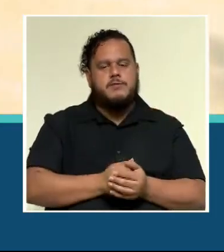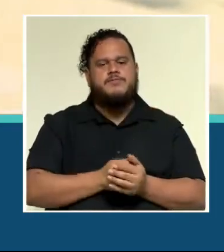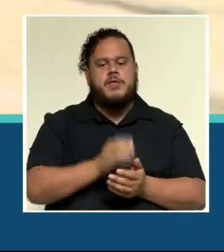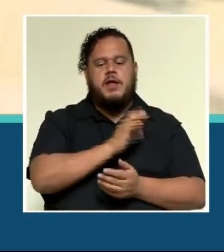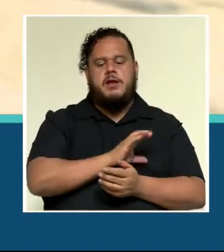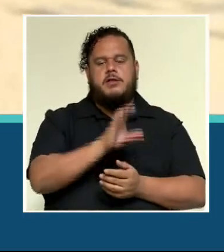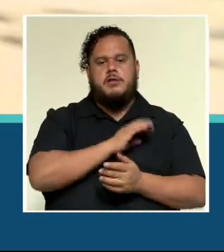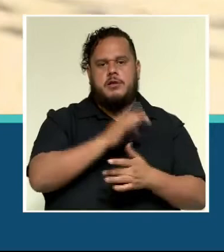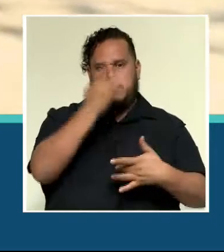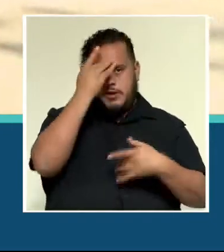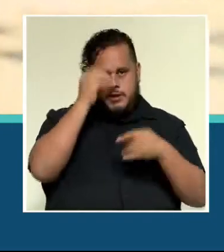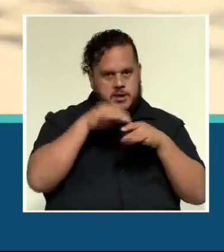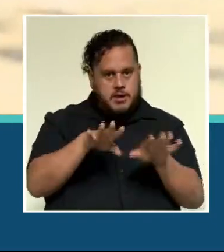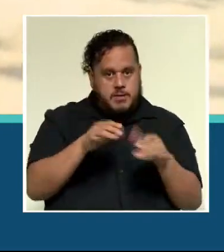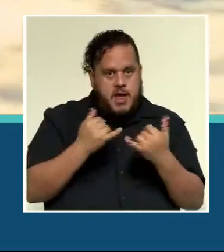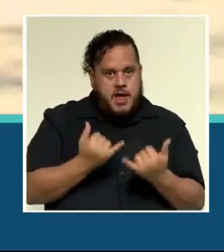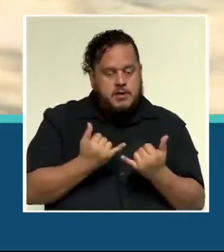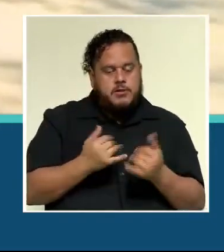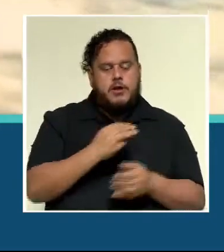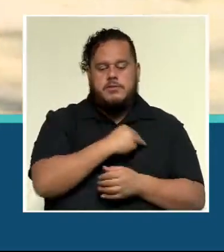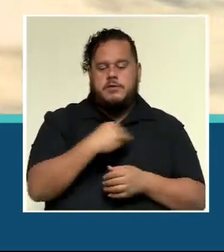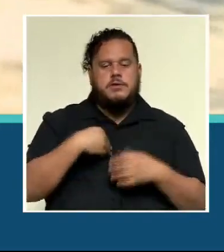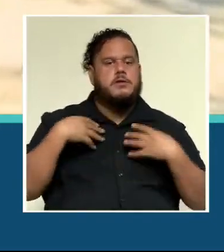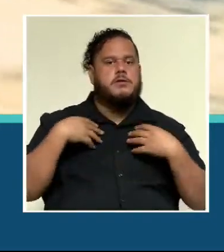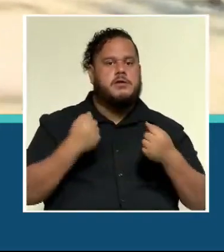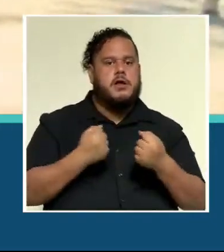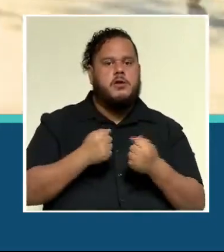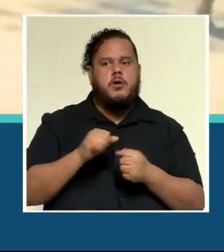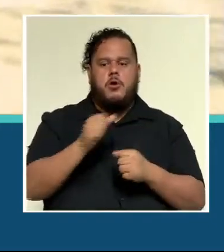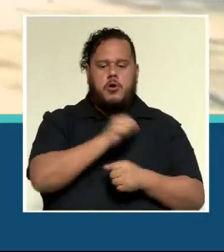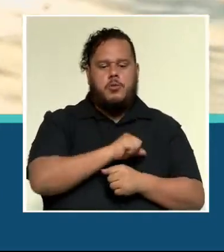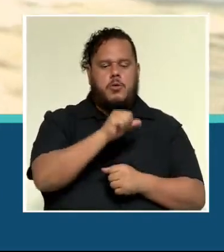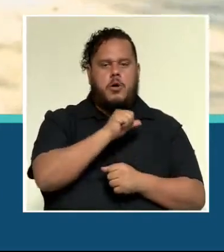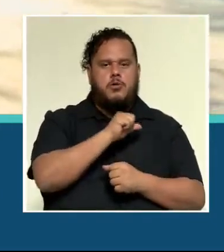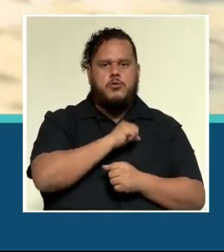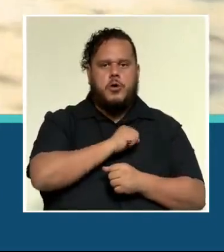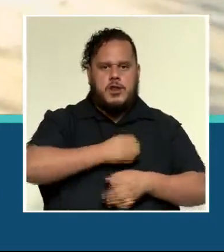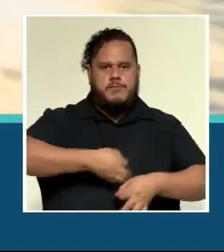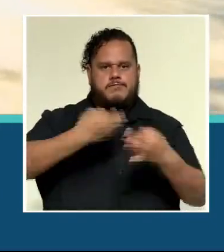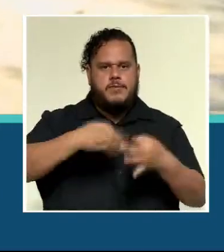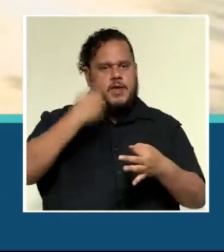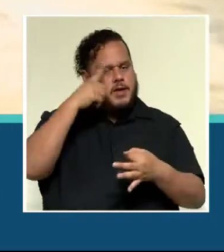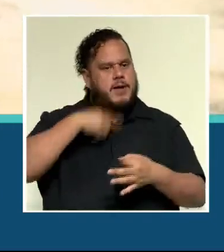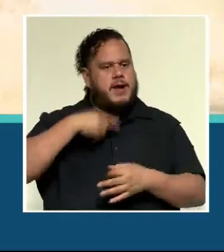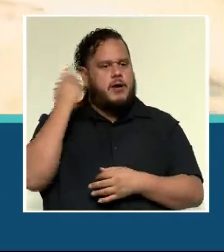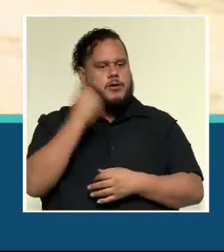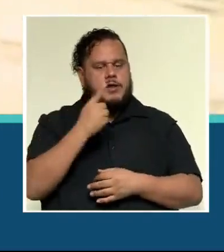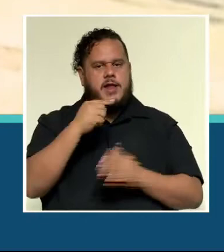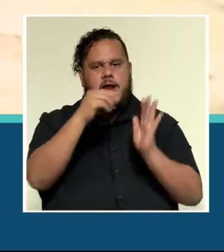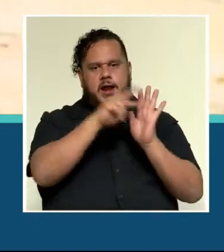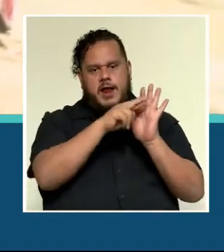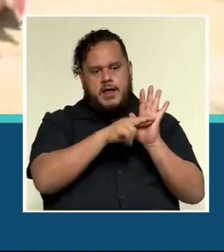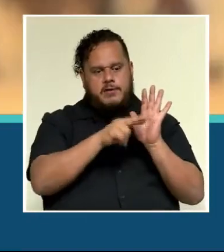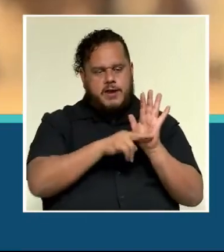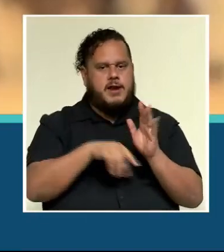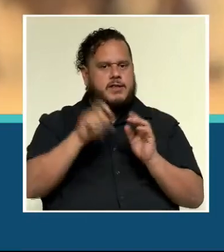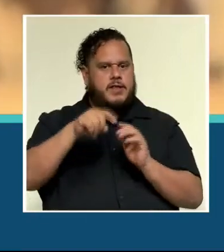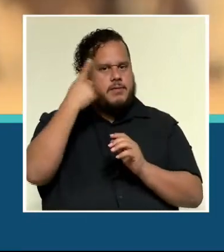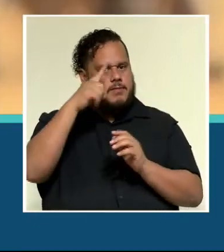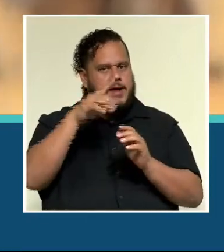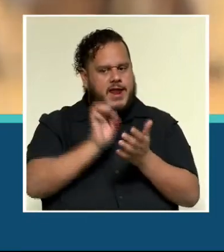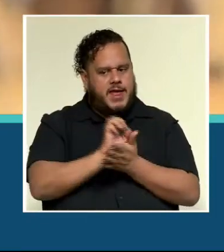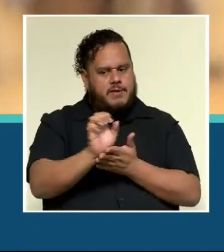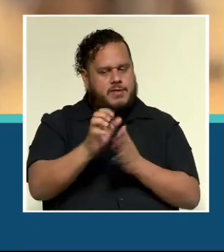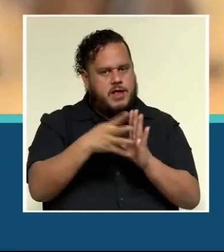condiciones epidemiológicas actuales, el Ministerio de Salud, como autoridad competente para ordenar y tomar las medidas necesarias para evitar contagios,